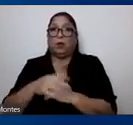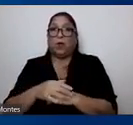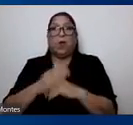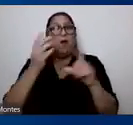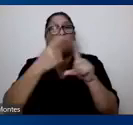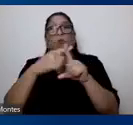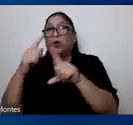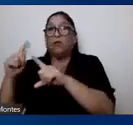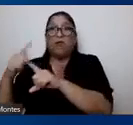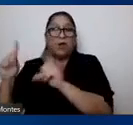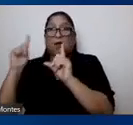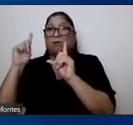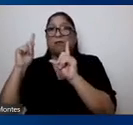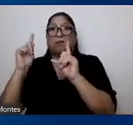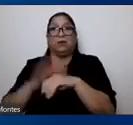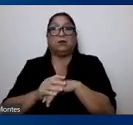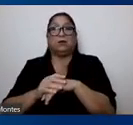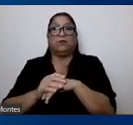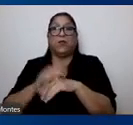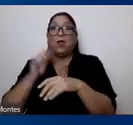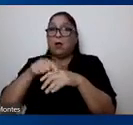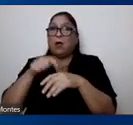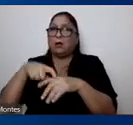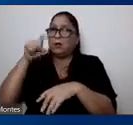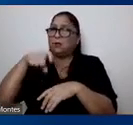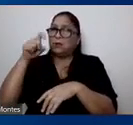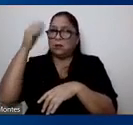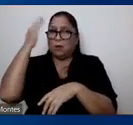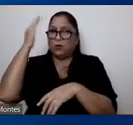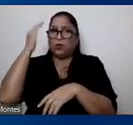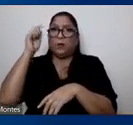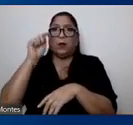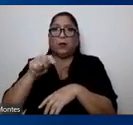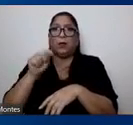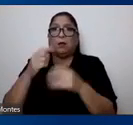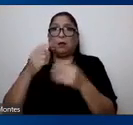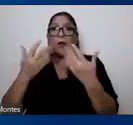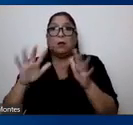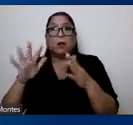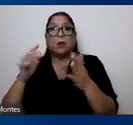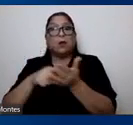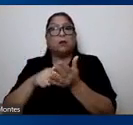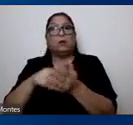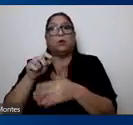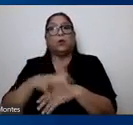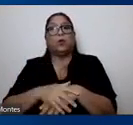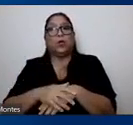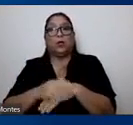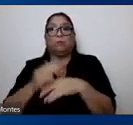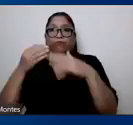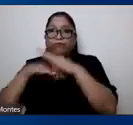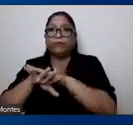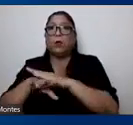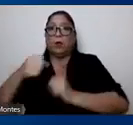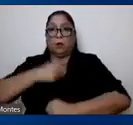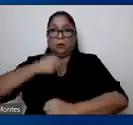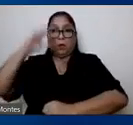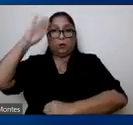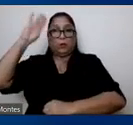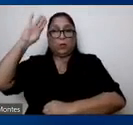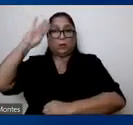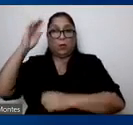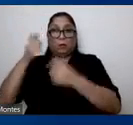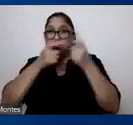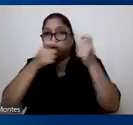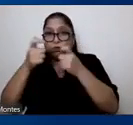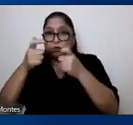distintos victimarios. Hay que reconocer aquí que dentro ya del ingreso, de la etapa de la militarización de la violencia,